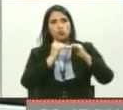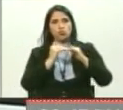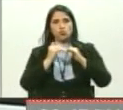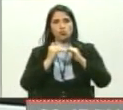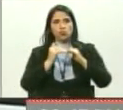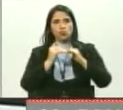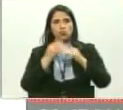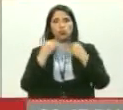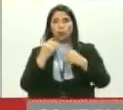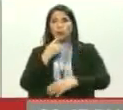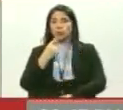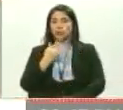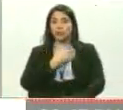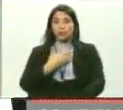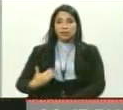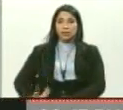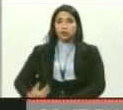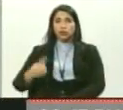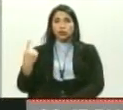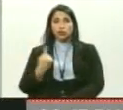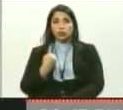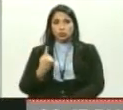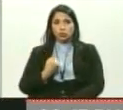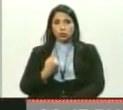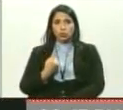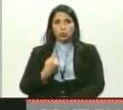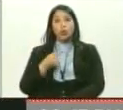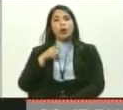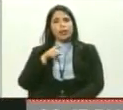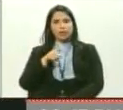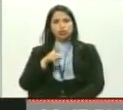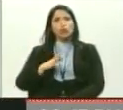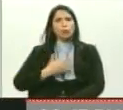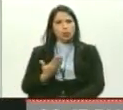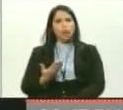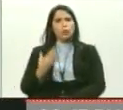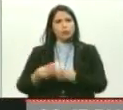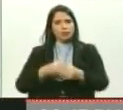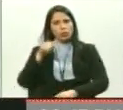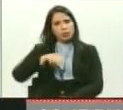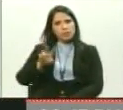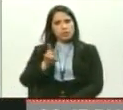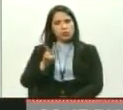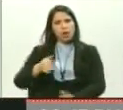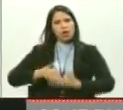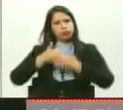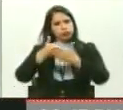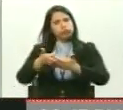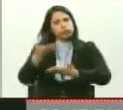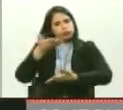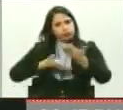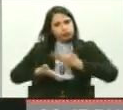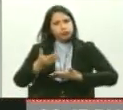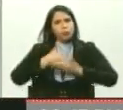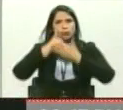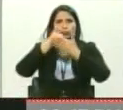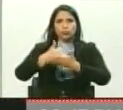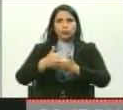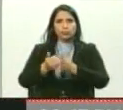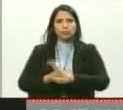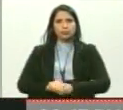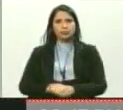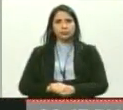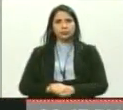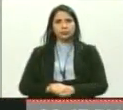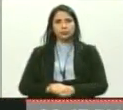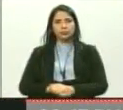ayudarnos, como dice el presidente, solo eso podemos hacerlo aquí, entre ayudémonos. Entre ayudándonos, así es, compañero. Te pongo